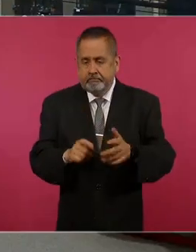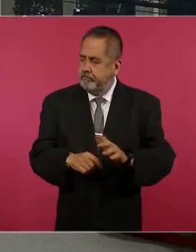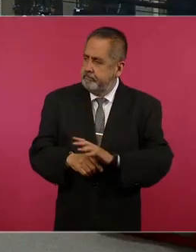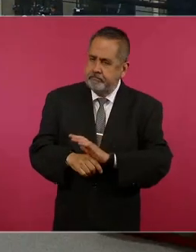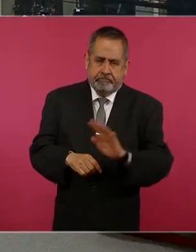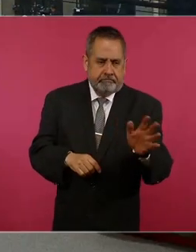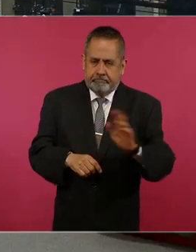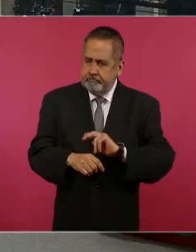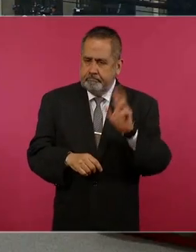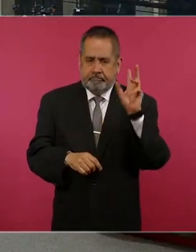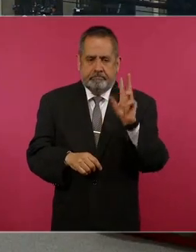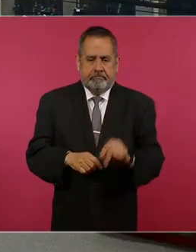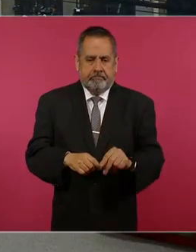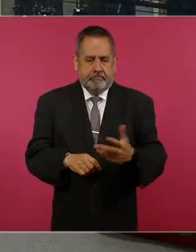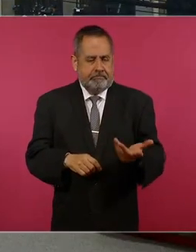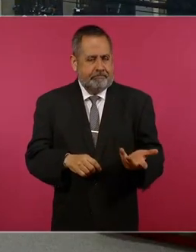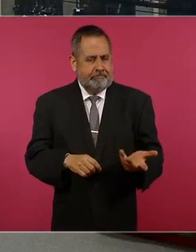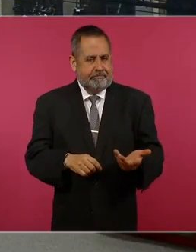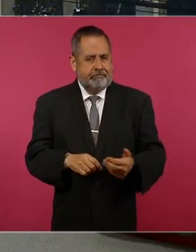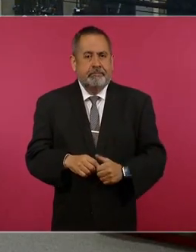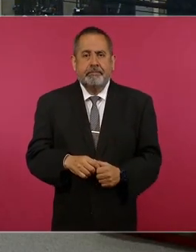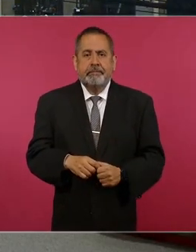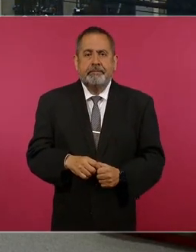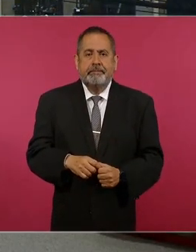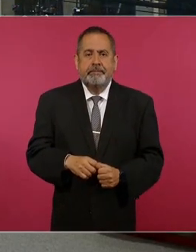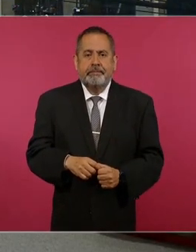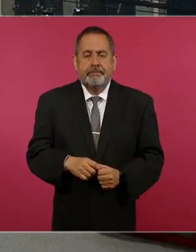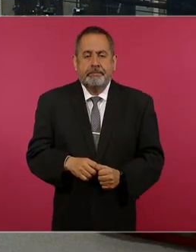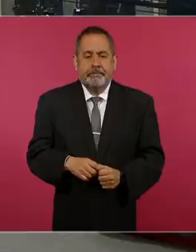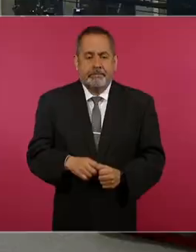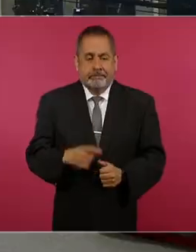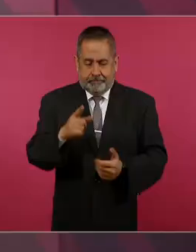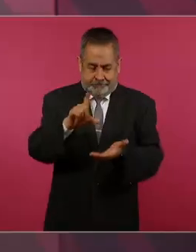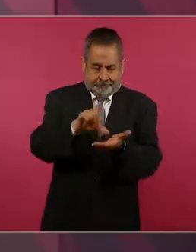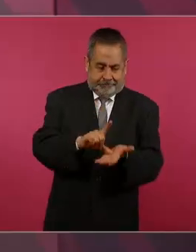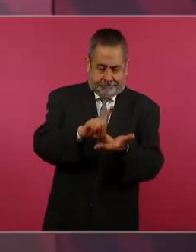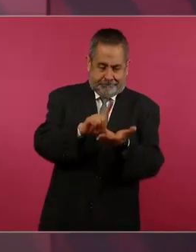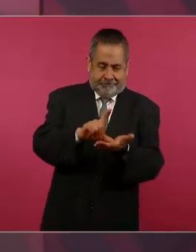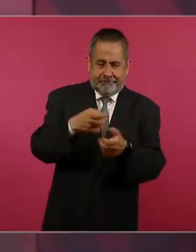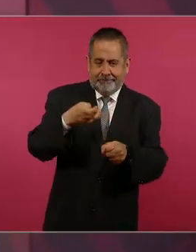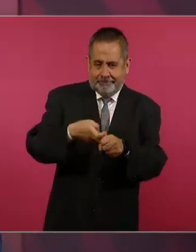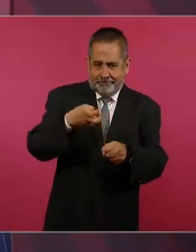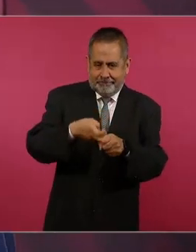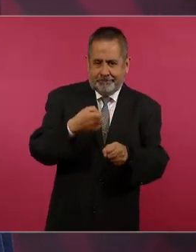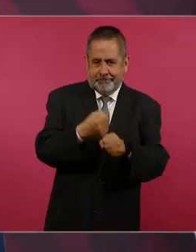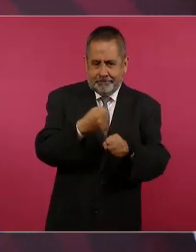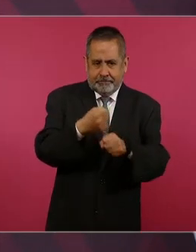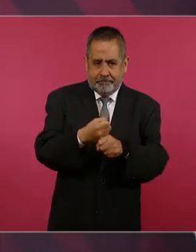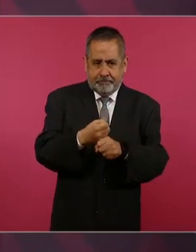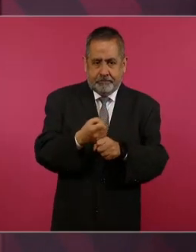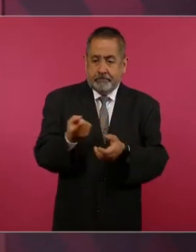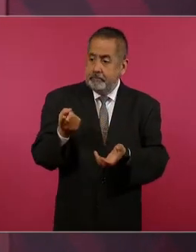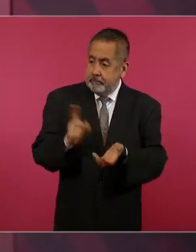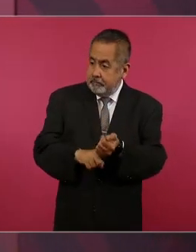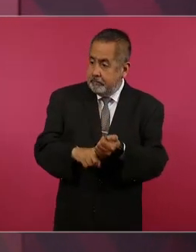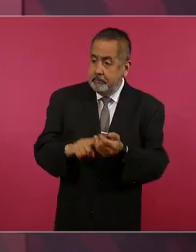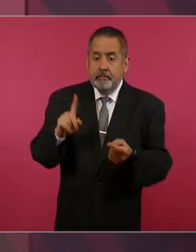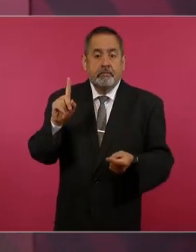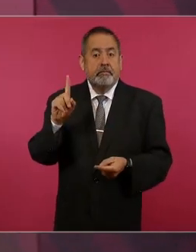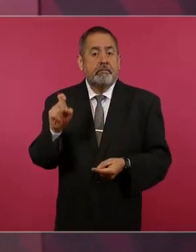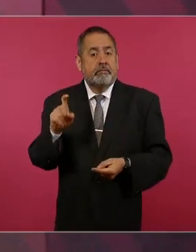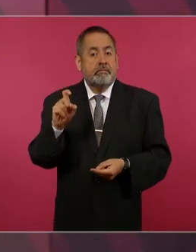agua por cada litro de cerveza, son 100 litros de agua.